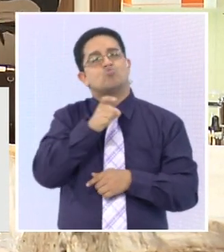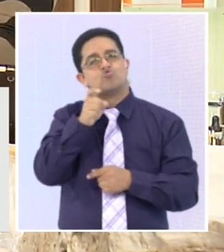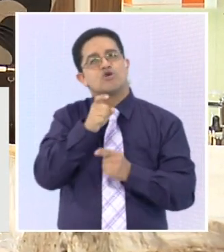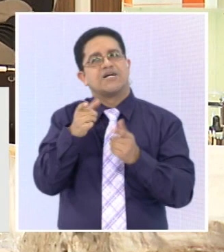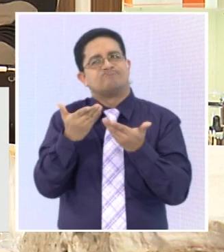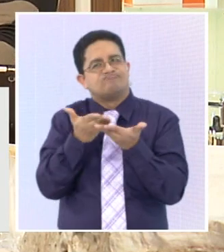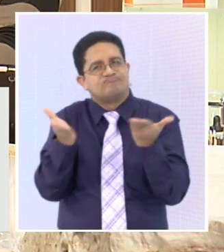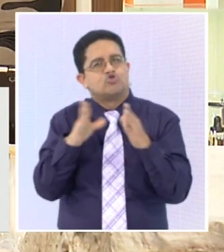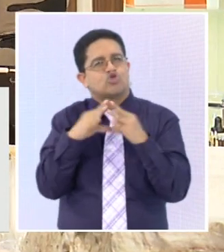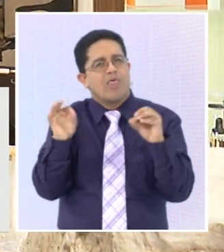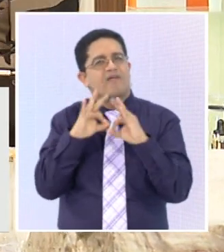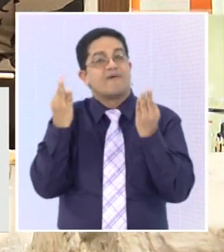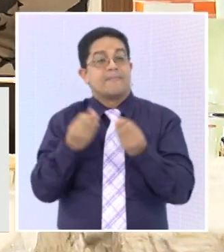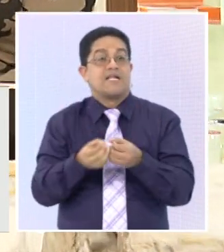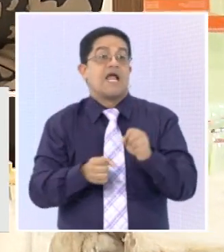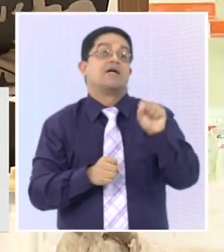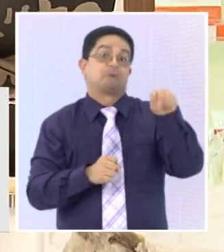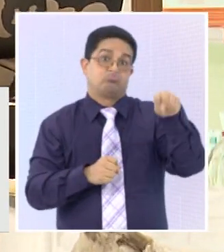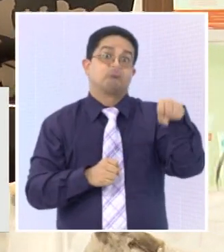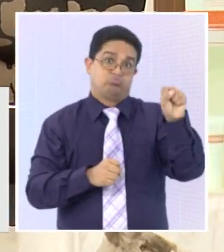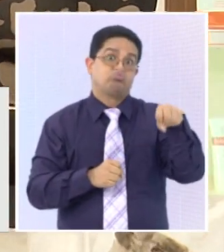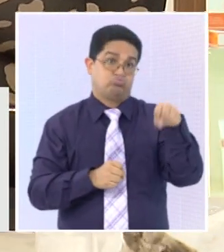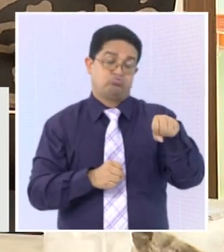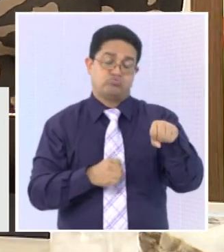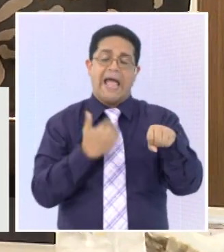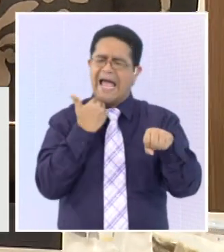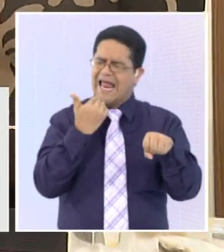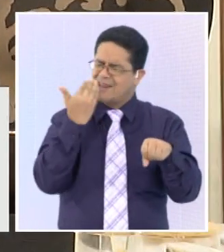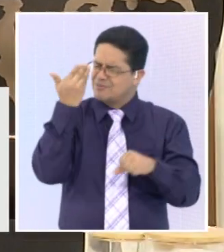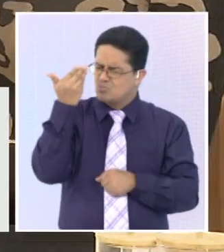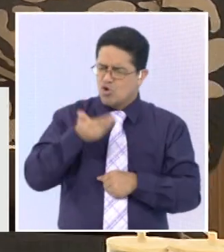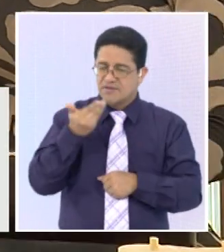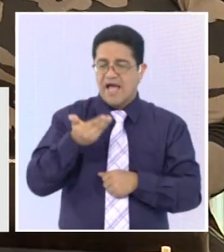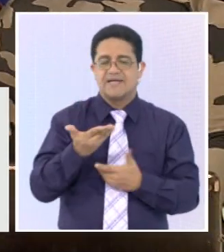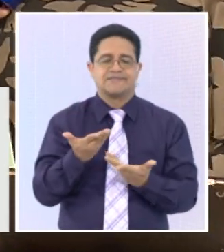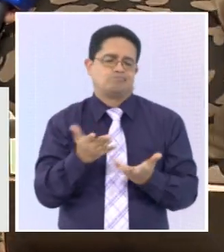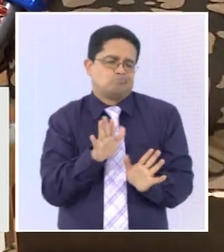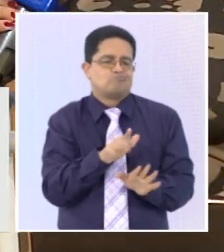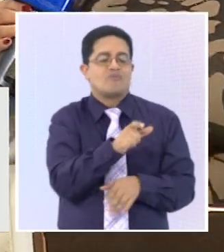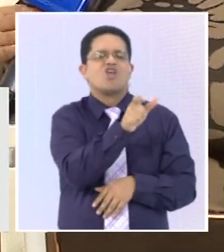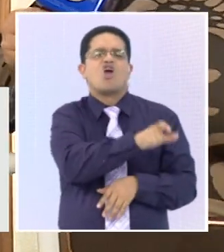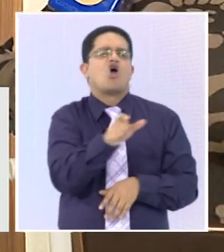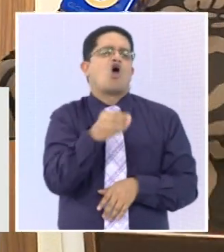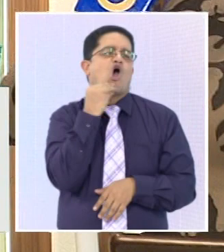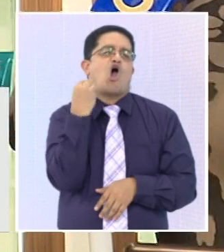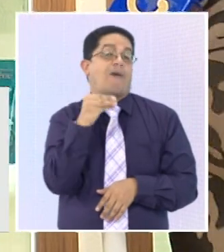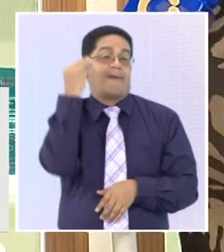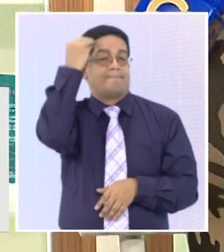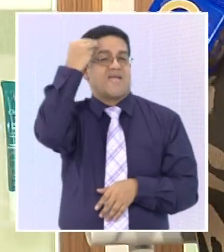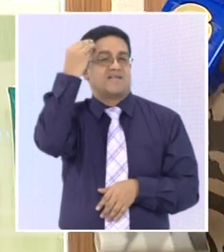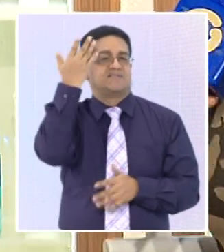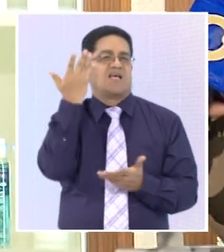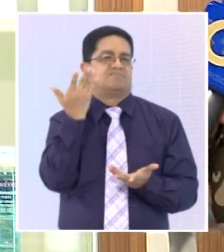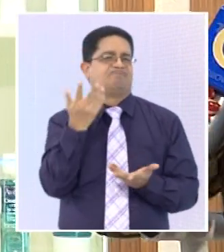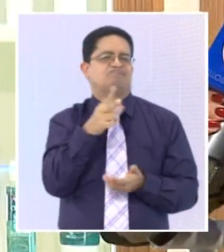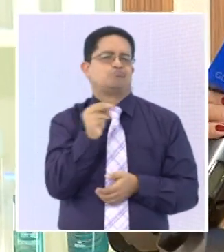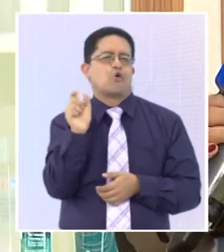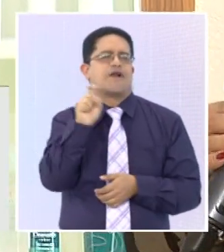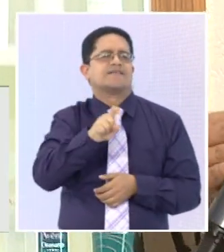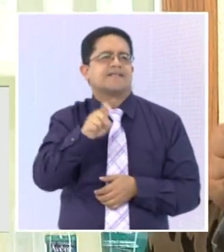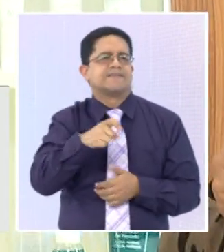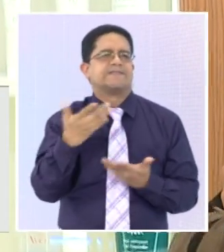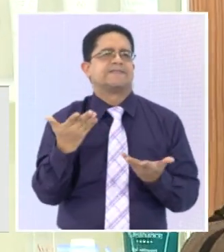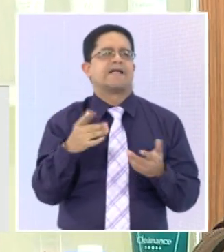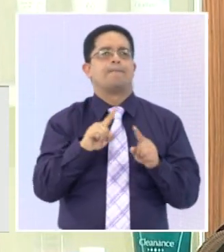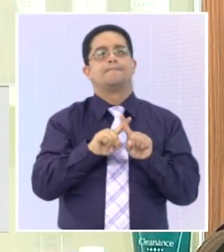familia? Sí, es algo indispensable. Capaz cuando uno está más joven, uno no ve la necesidad de ese tipo de requerimientos,